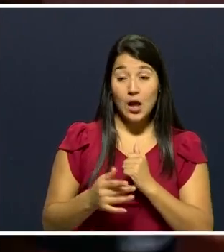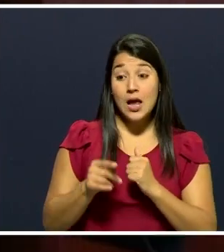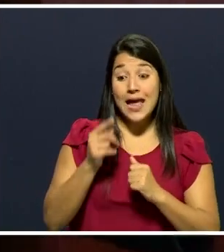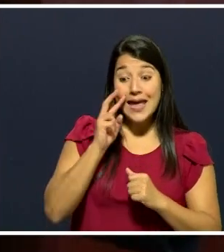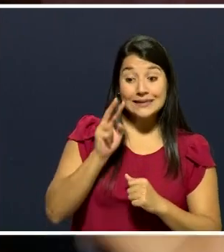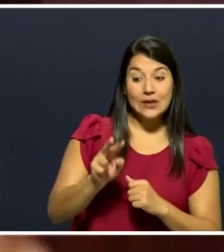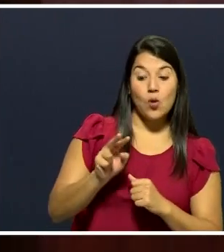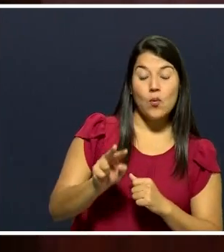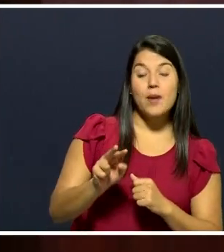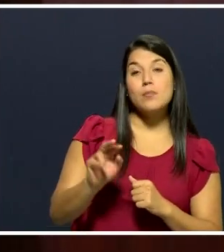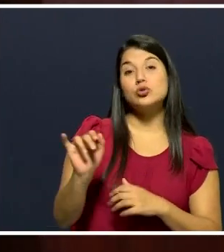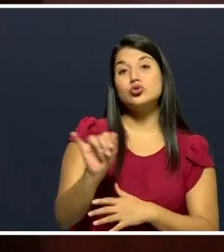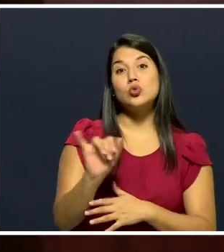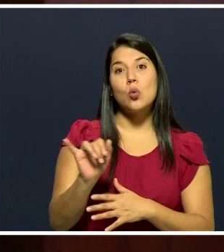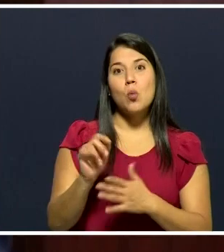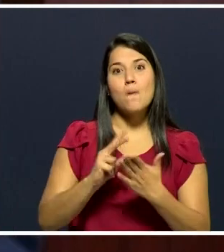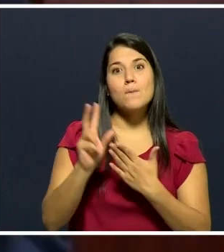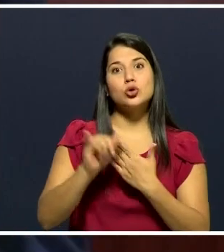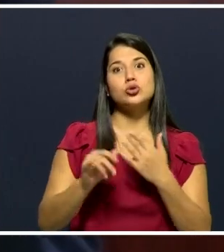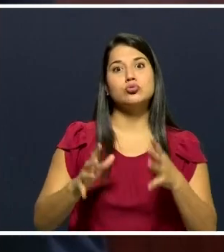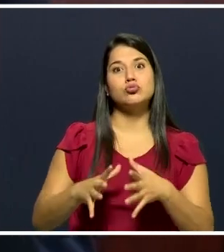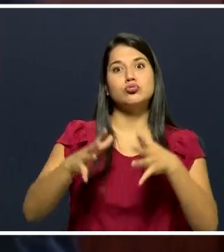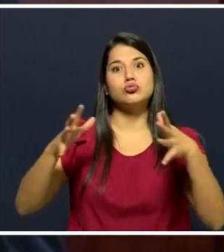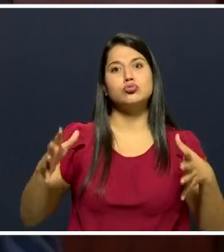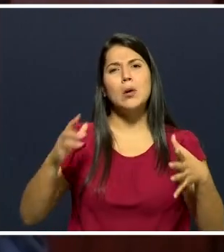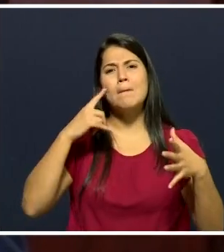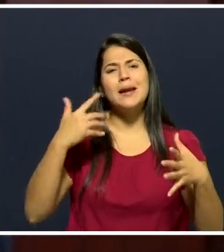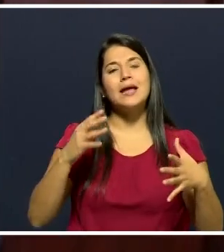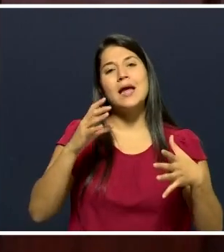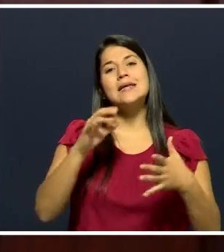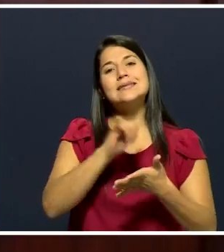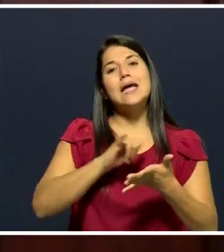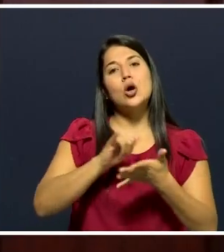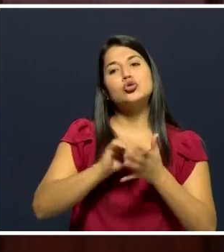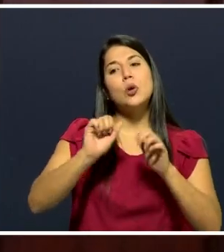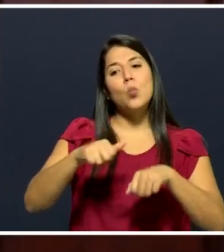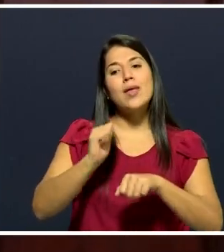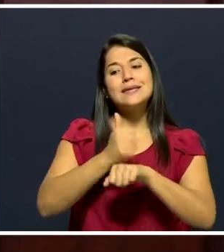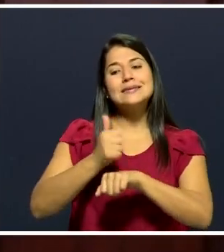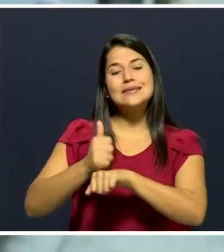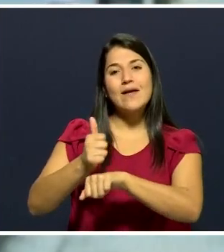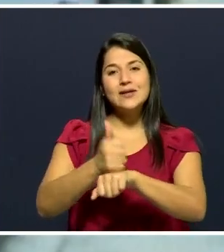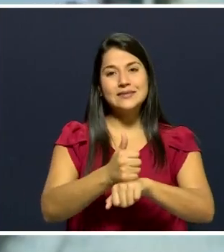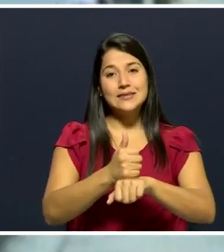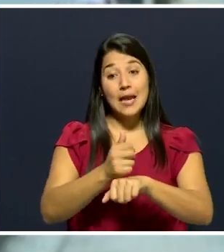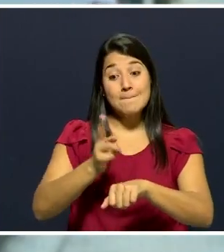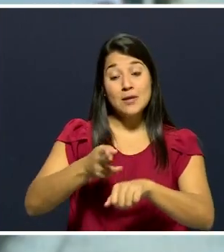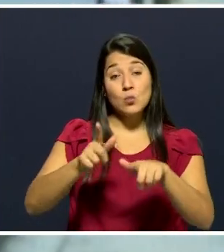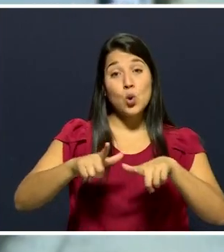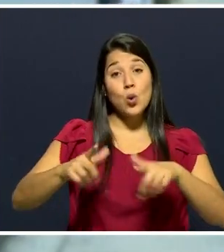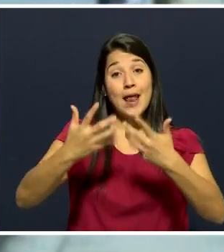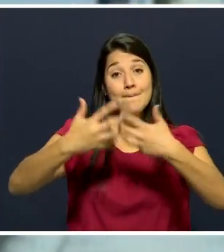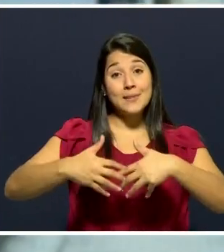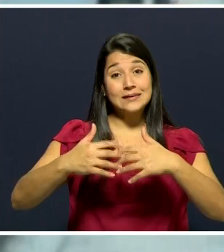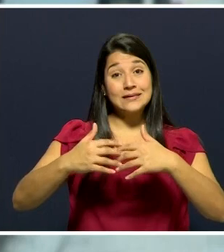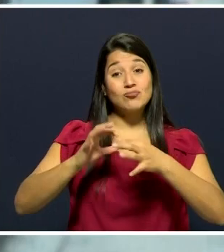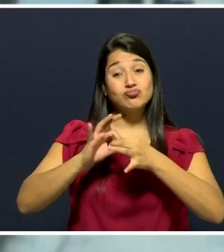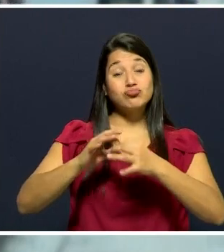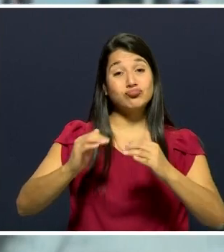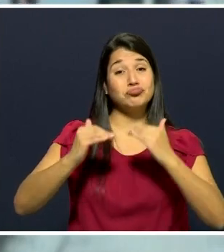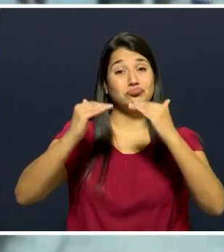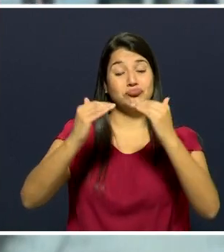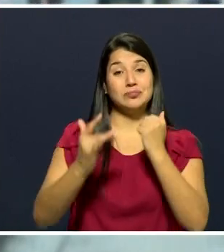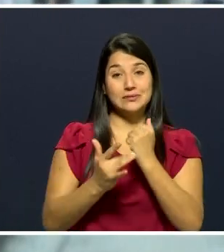gran detonante para que en San José surja un corredor de empresas de alta tecnología. Con relación al año